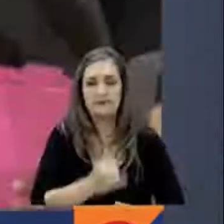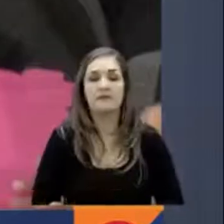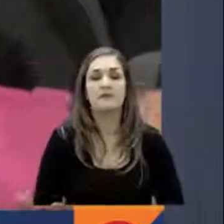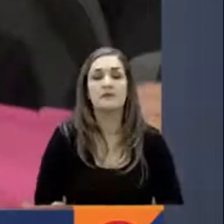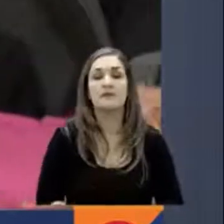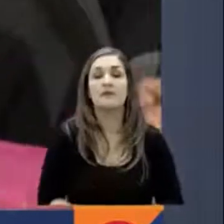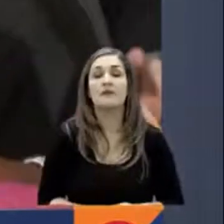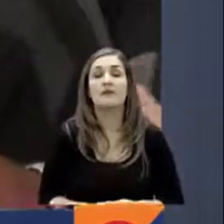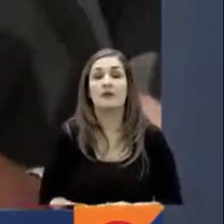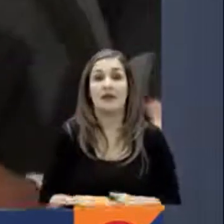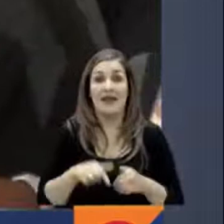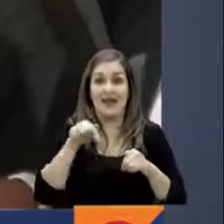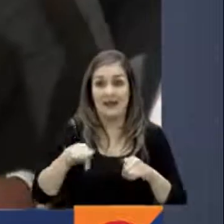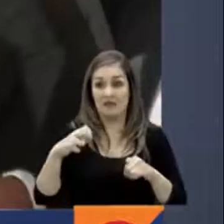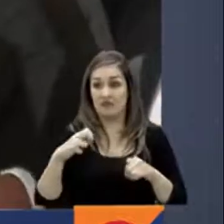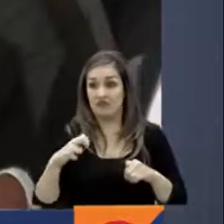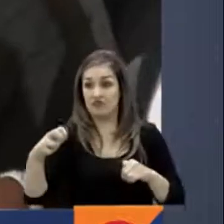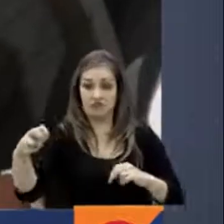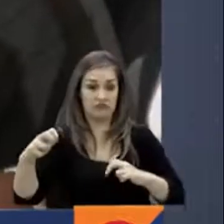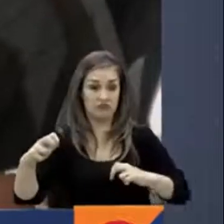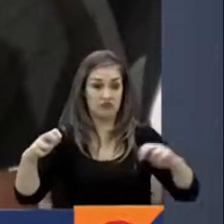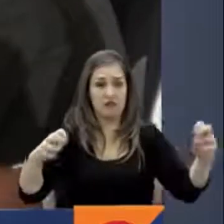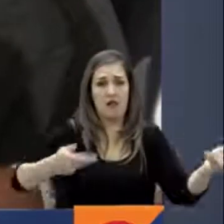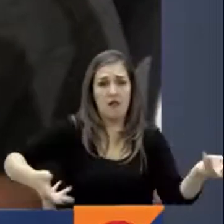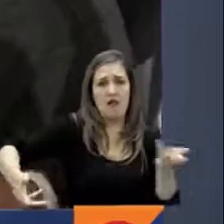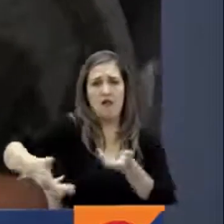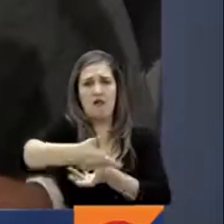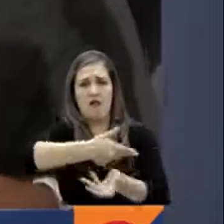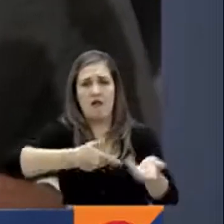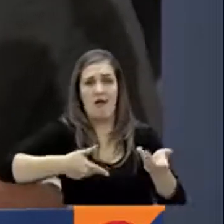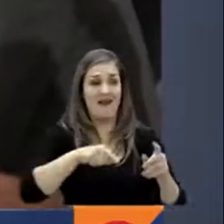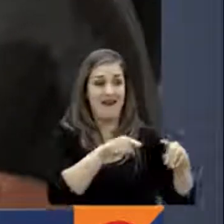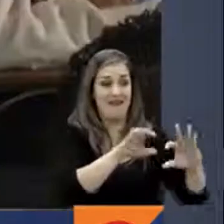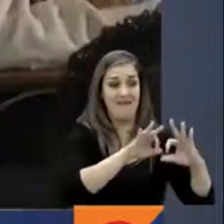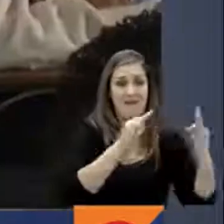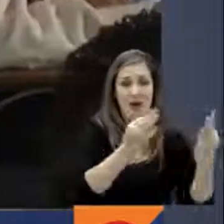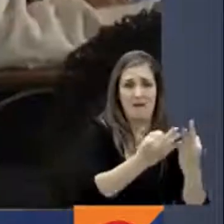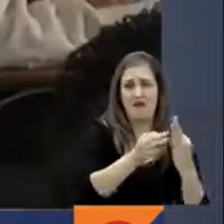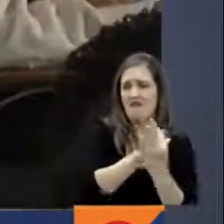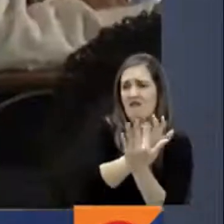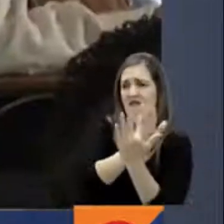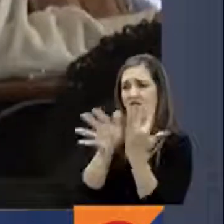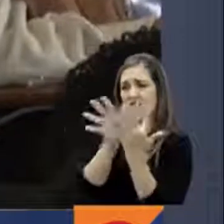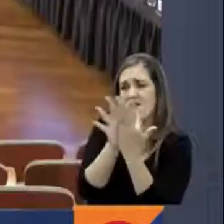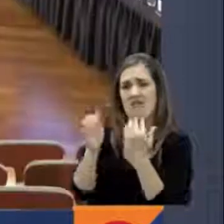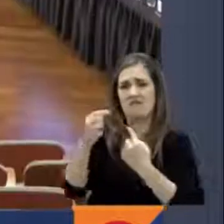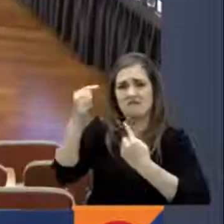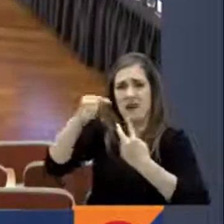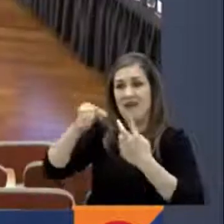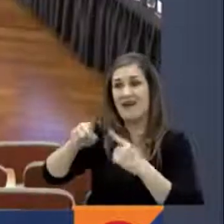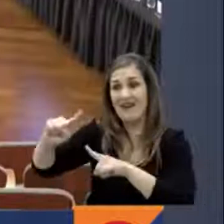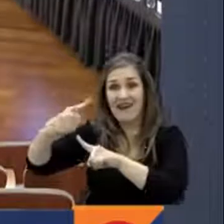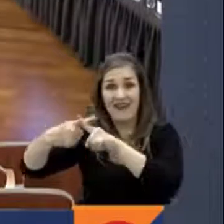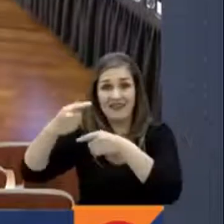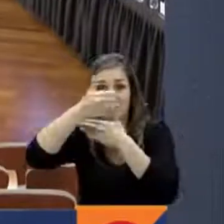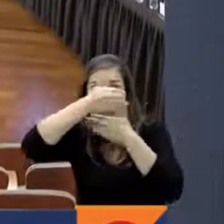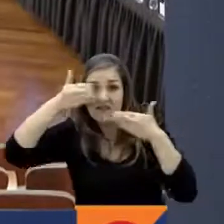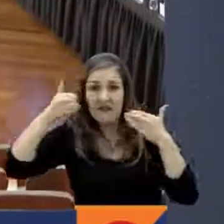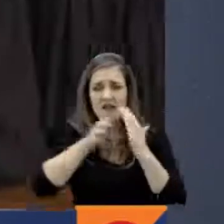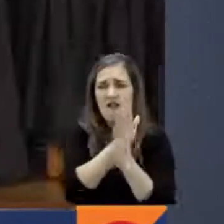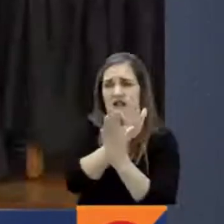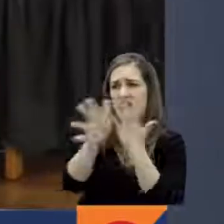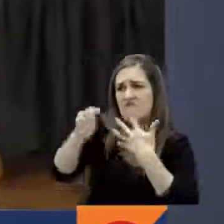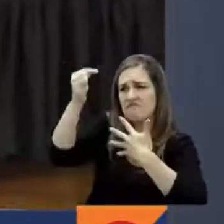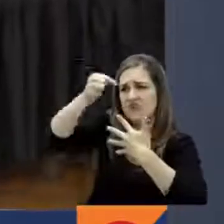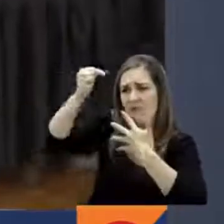En medio de esta audiencia, pues algunos de los familiares les han expresado a estos antiguos miembros del secretariado de las